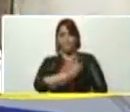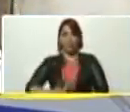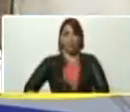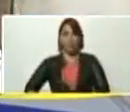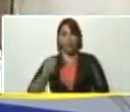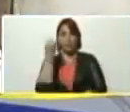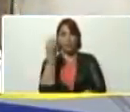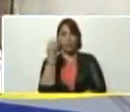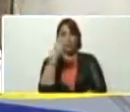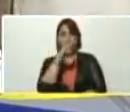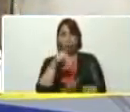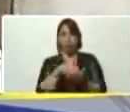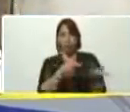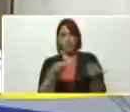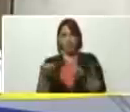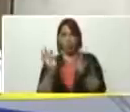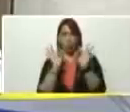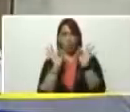especial.